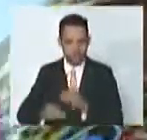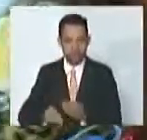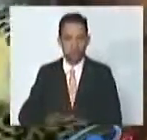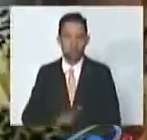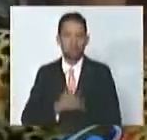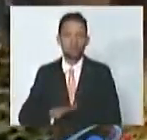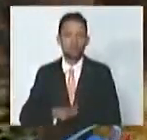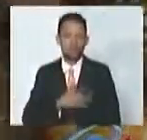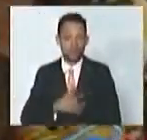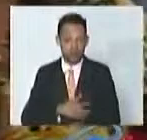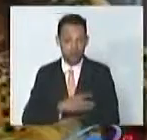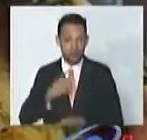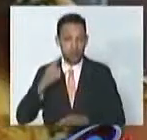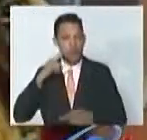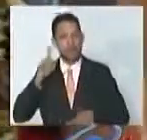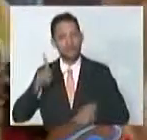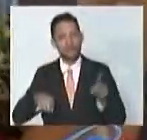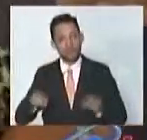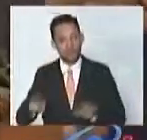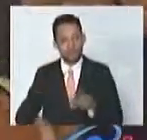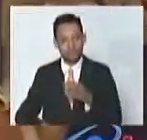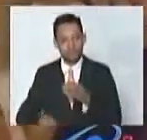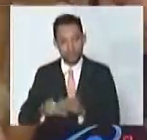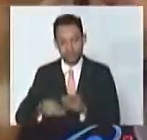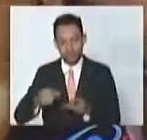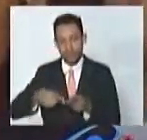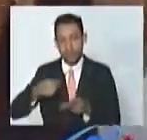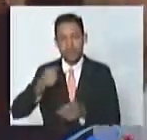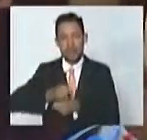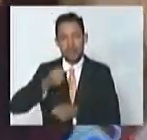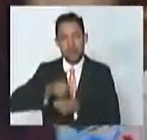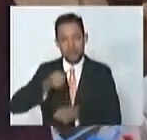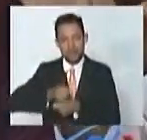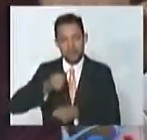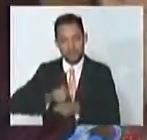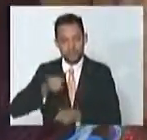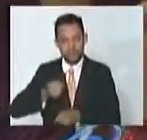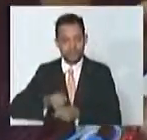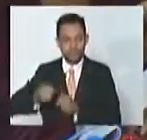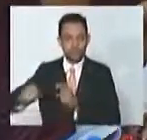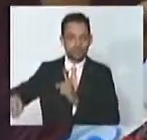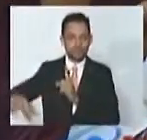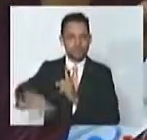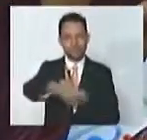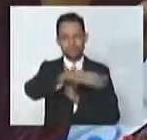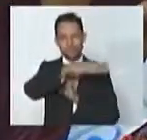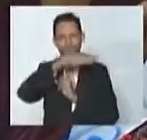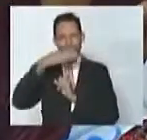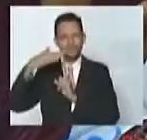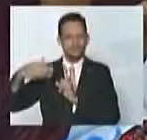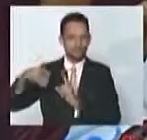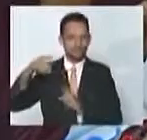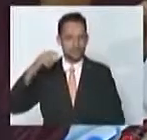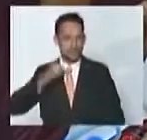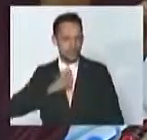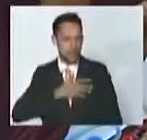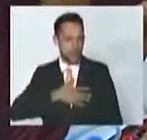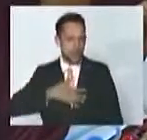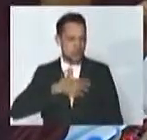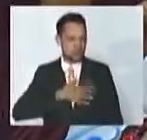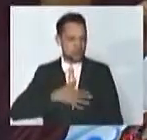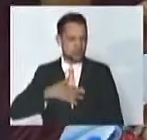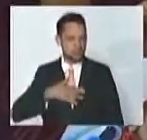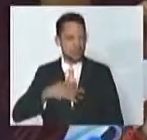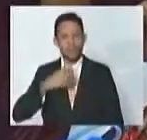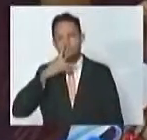pero también esto es el que está en la fábrica trabajando, es el ruido. Todo tipo de contaminación de ruido. Recuerden que el tímpano es